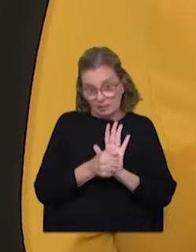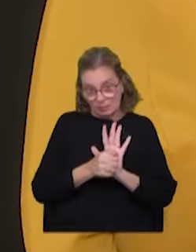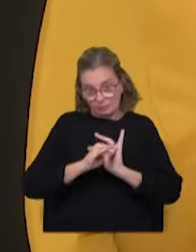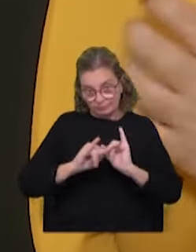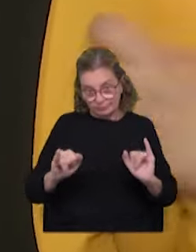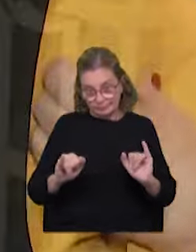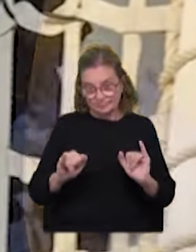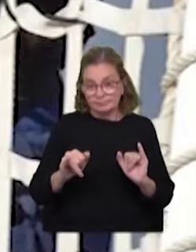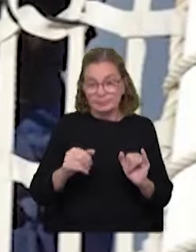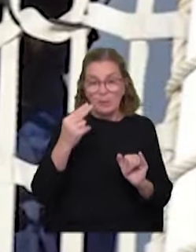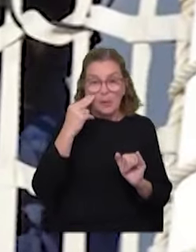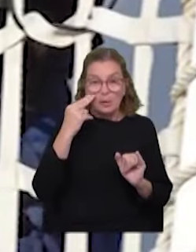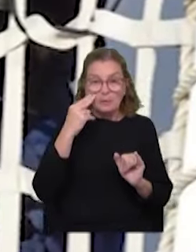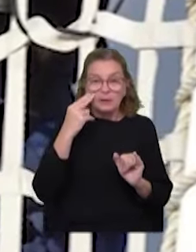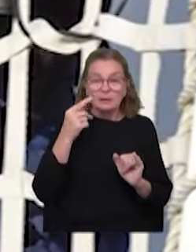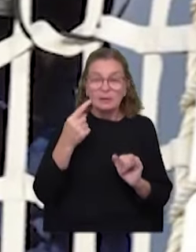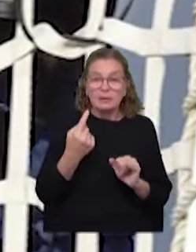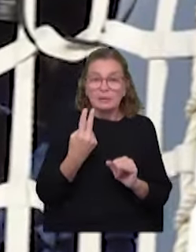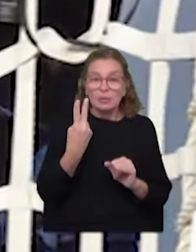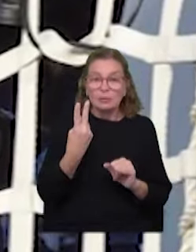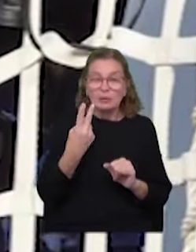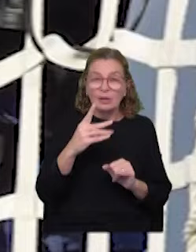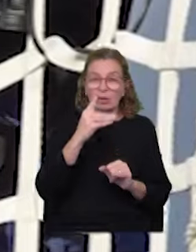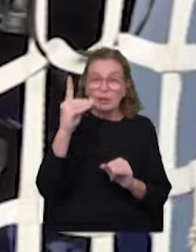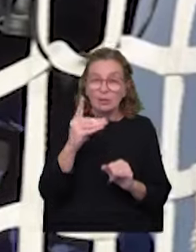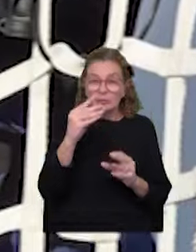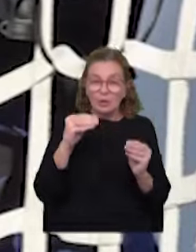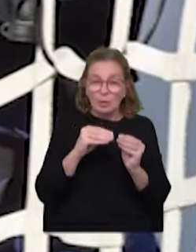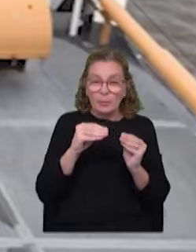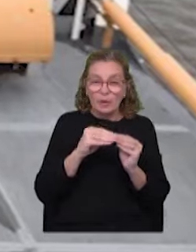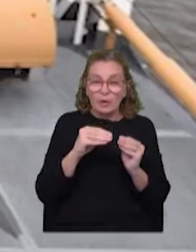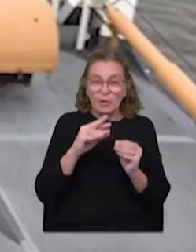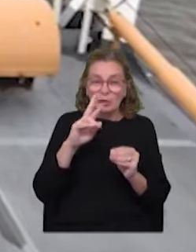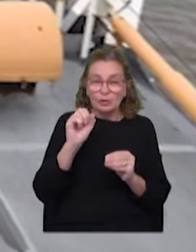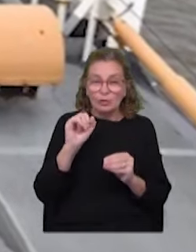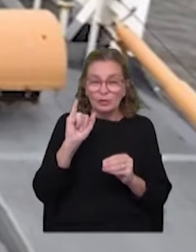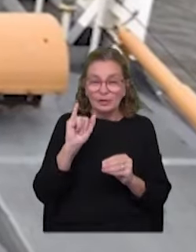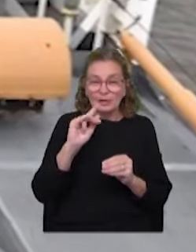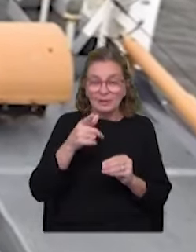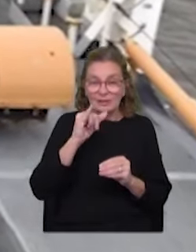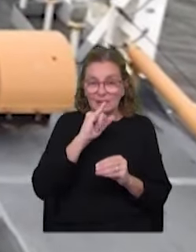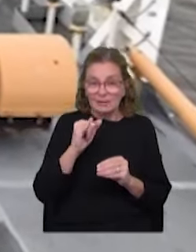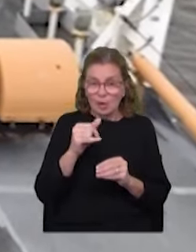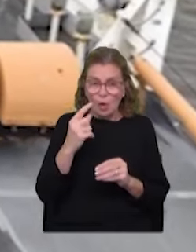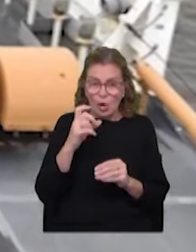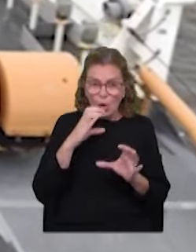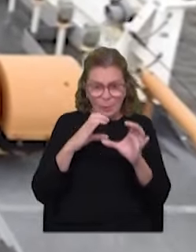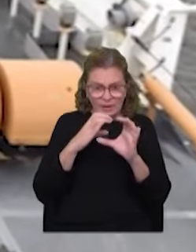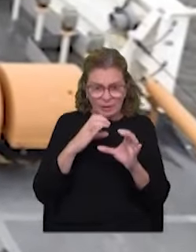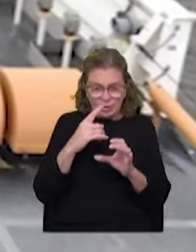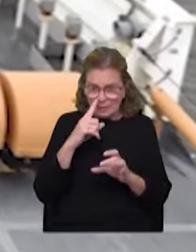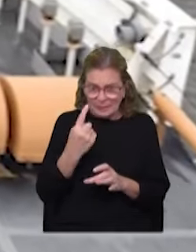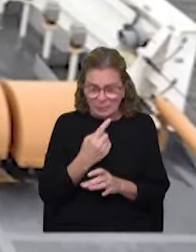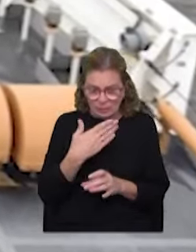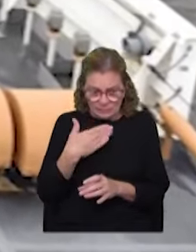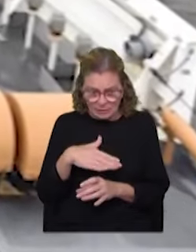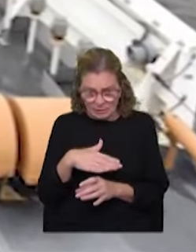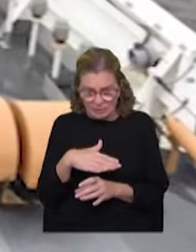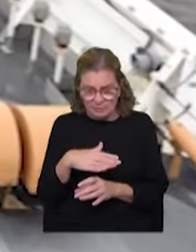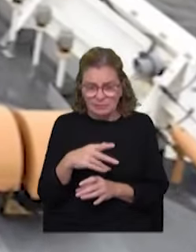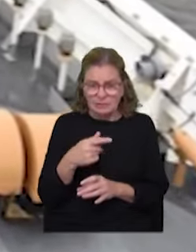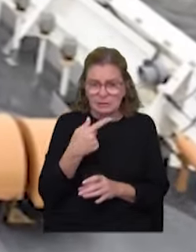instancia un compañero de diputados el diputado Carlos Rodríguez se comunica inmediatamente Cuando se entera